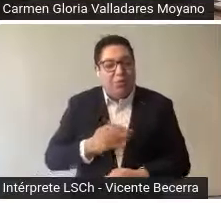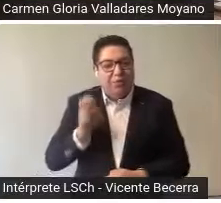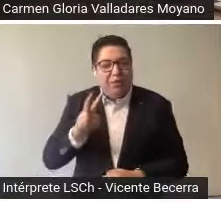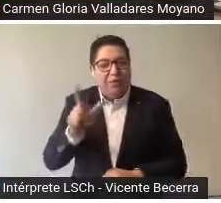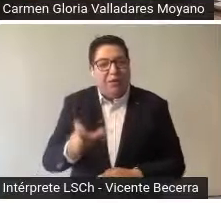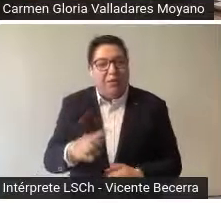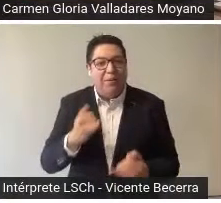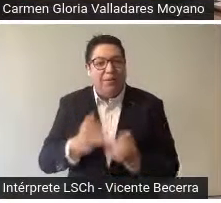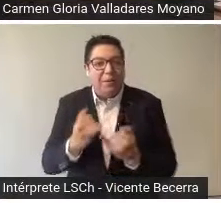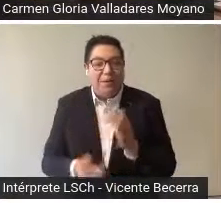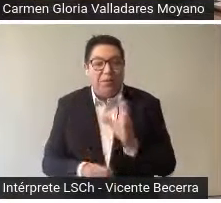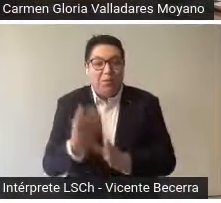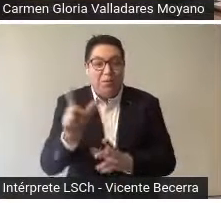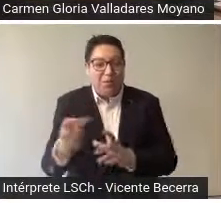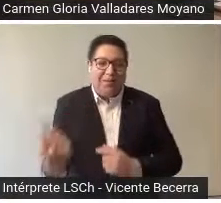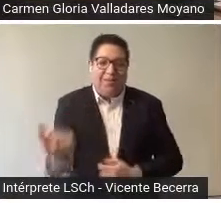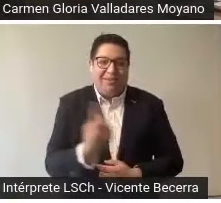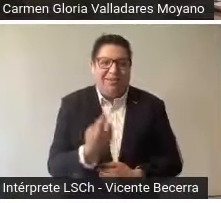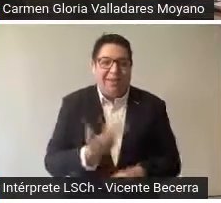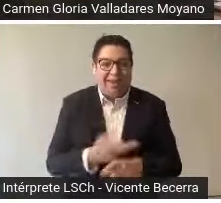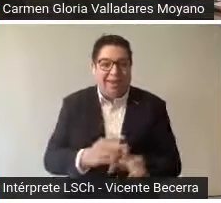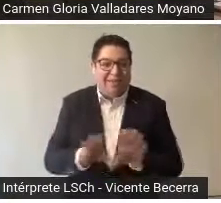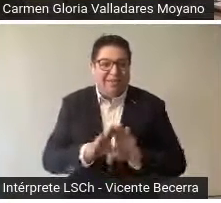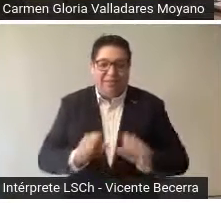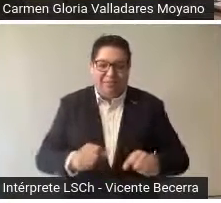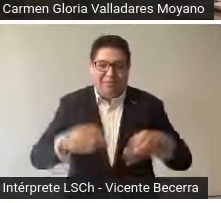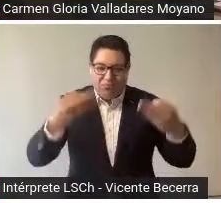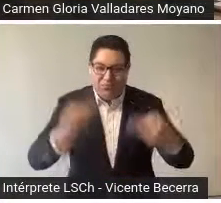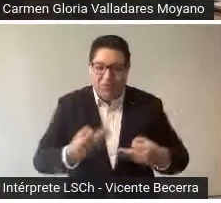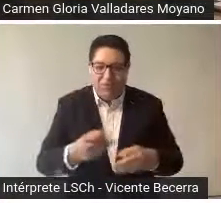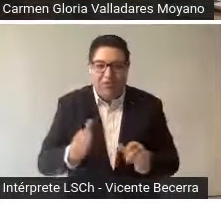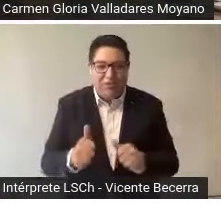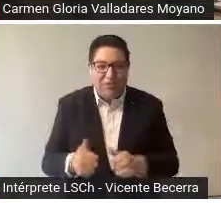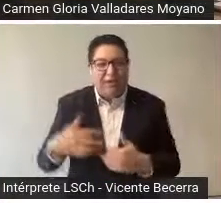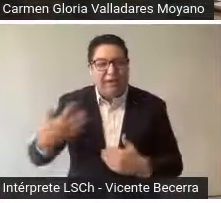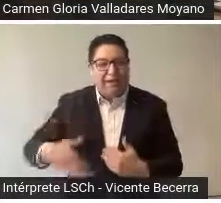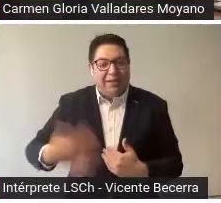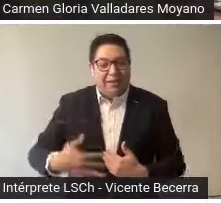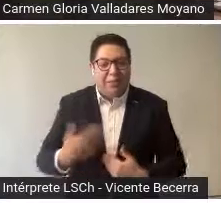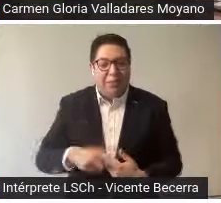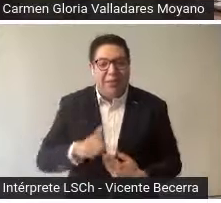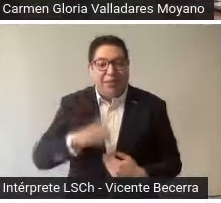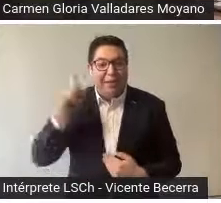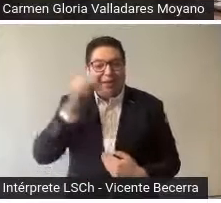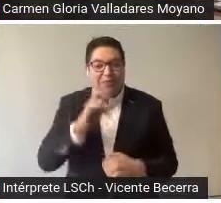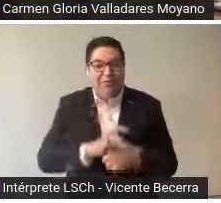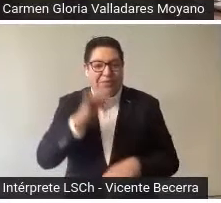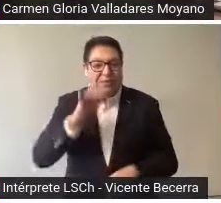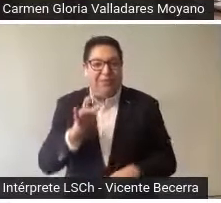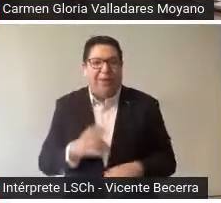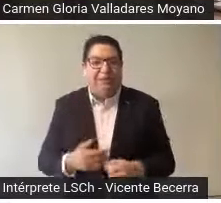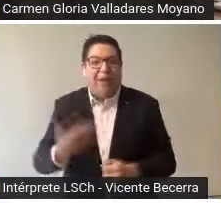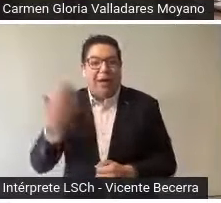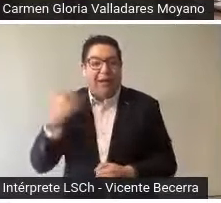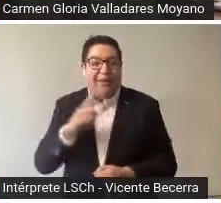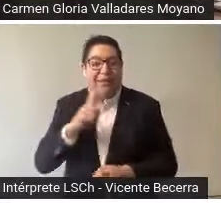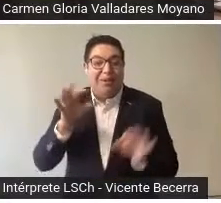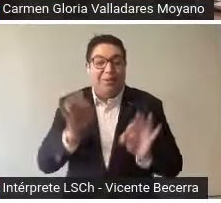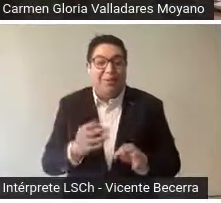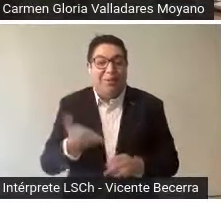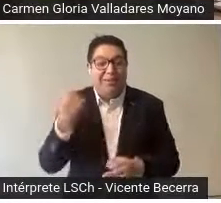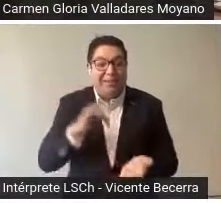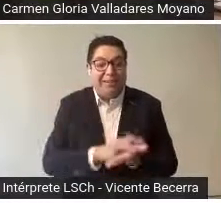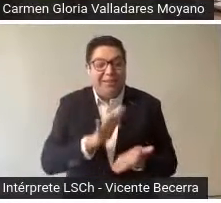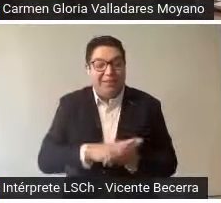nueva que tenemos, pero que resultó, ¿no es cierto?, tan bien y tan importante en un momento tan difícil como fue el famoso día 4 de